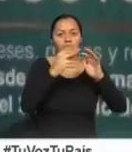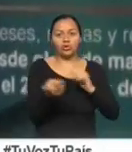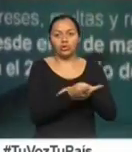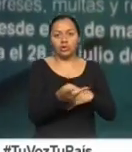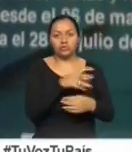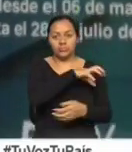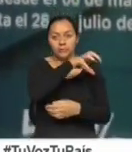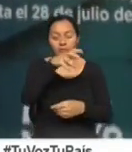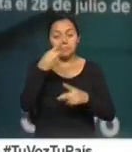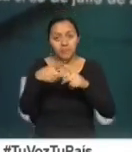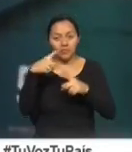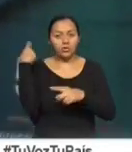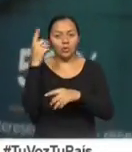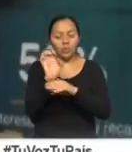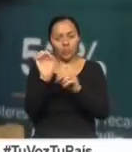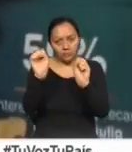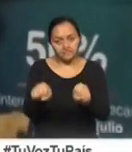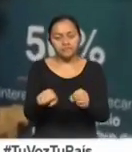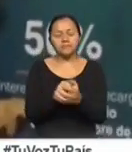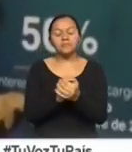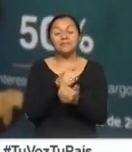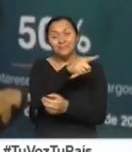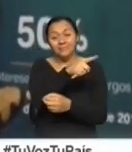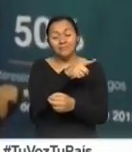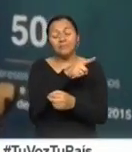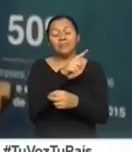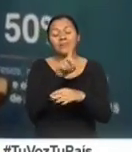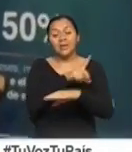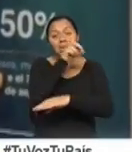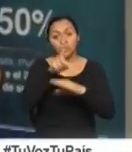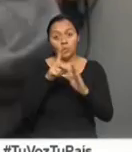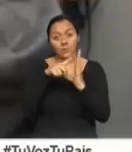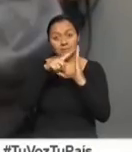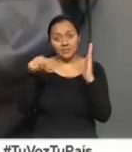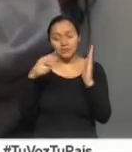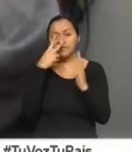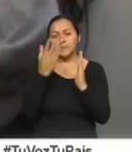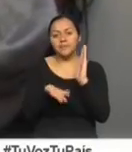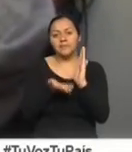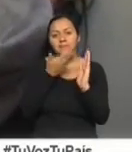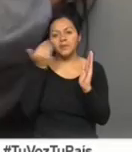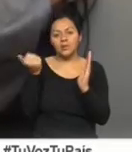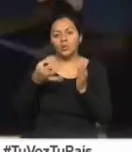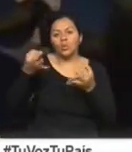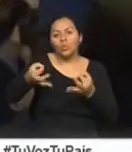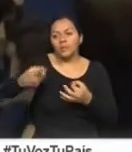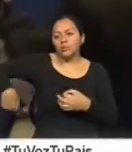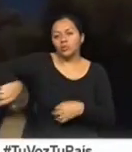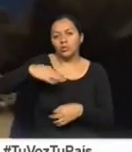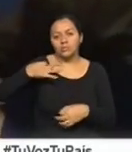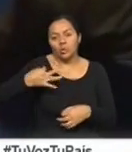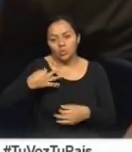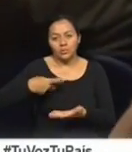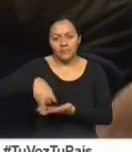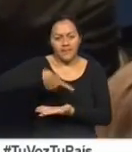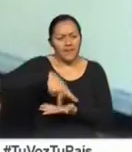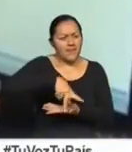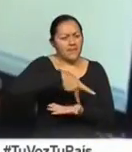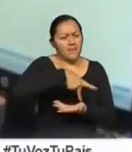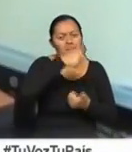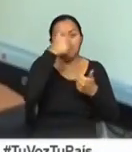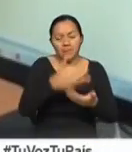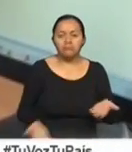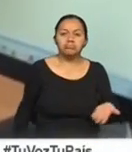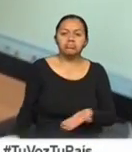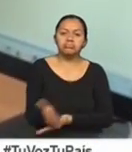nivel nacional a decir del funcionario estos resultados también obedecen a la mejora del cumplimiento voluntario de los contribuyentes y procesos